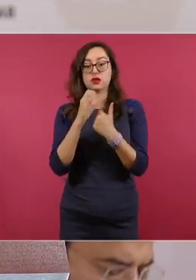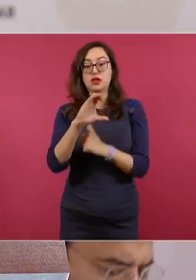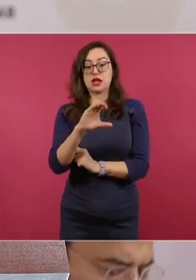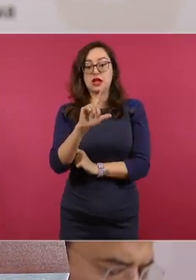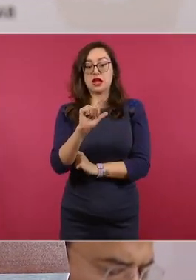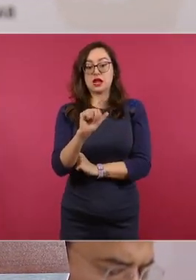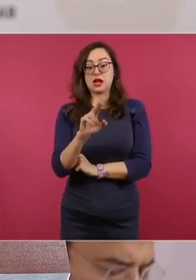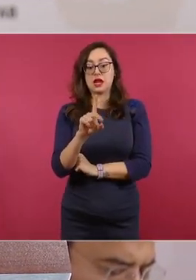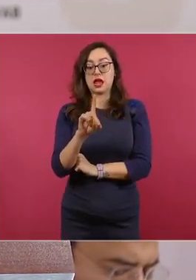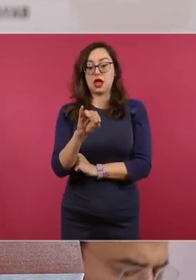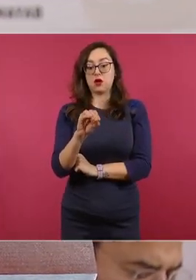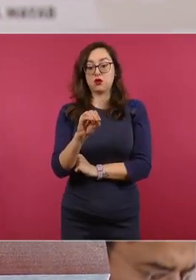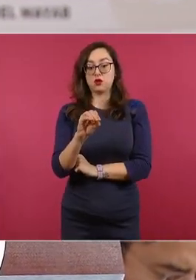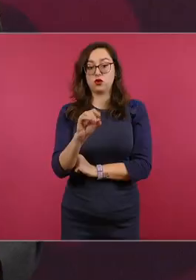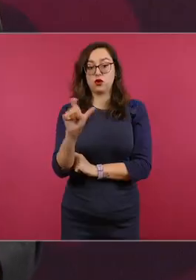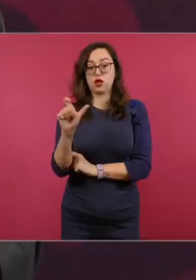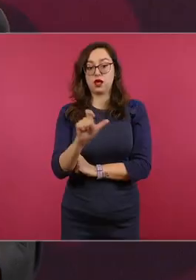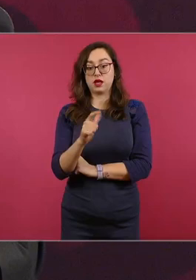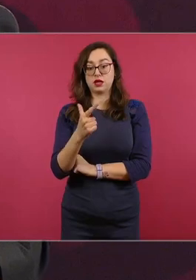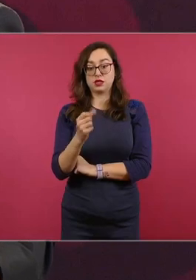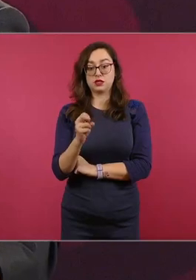en el Instituto